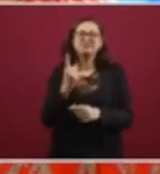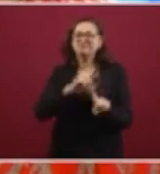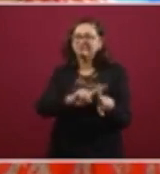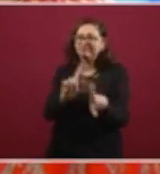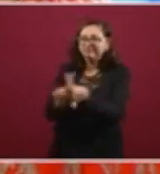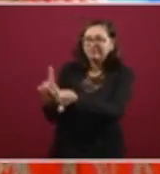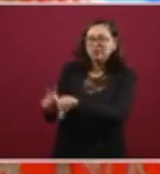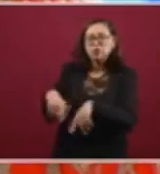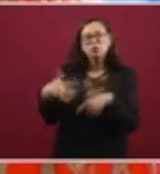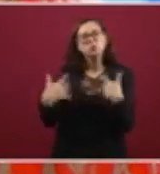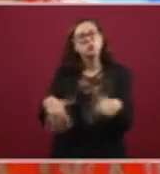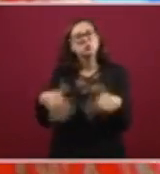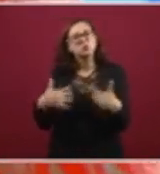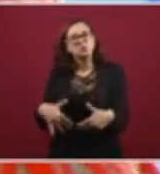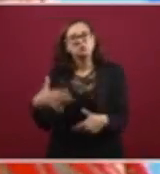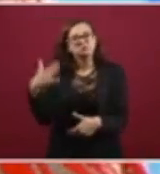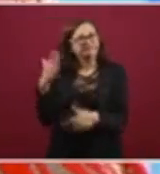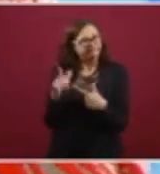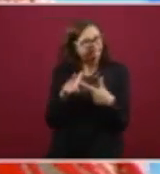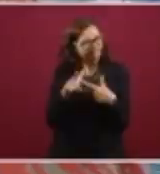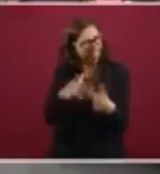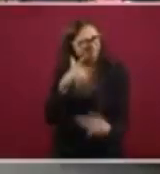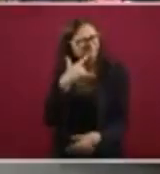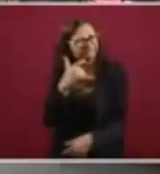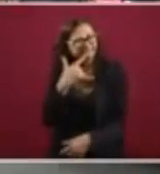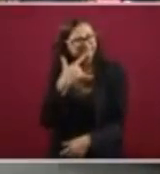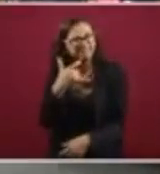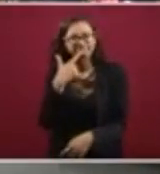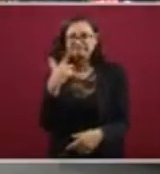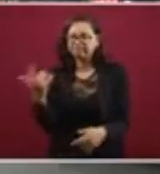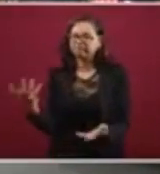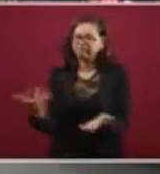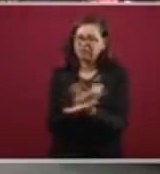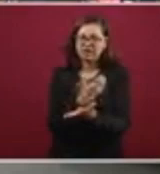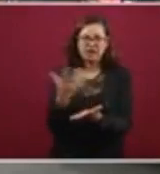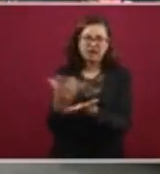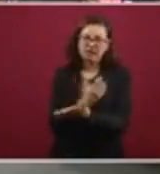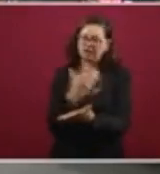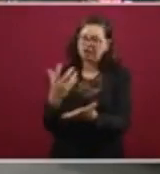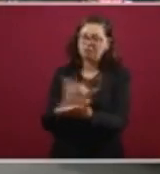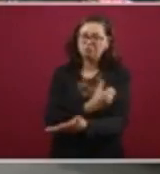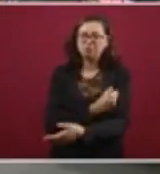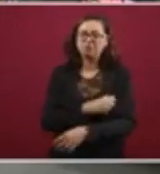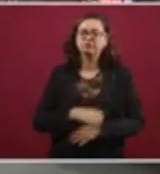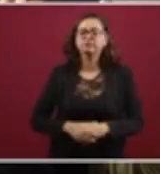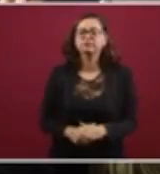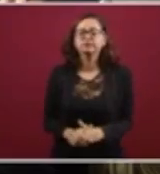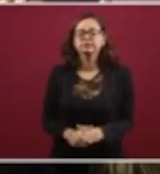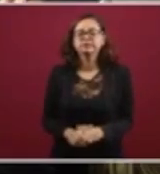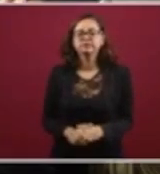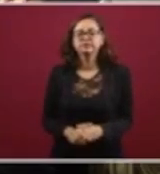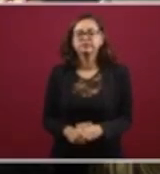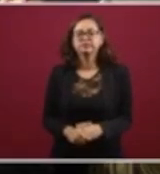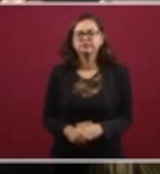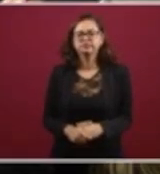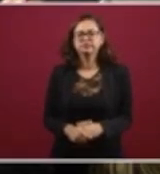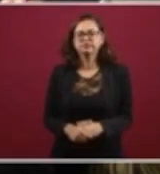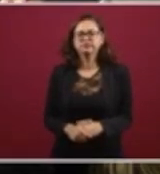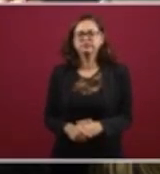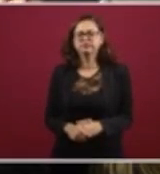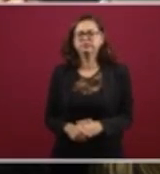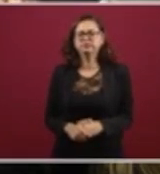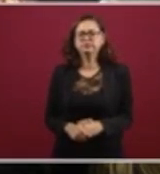hegemonía y mantuvieron su liderazgo dentro del certamen. Pasamos a la siguiente. Lámina, aquí vemos